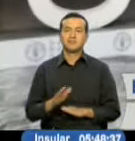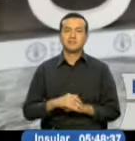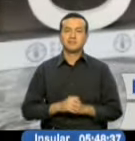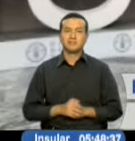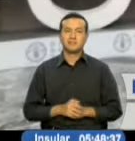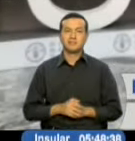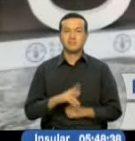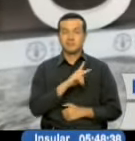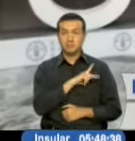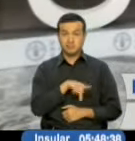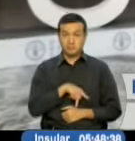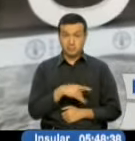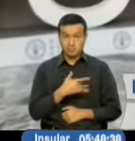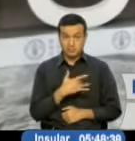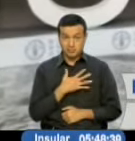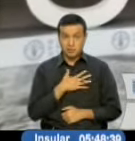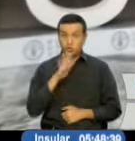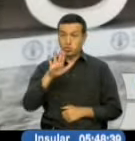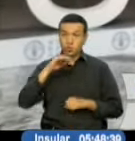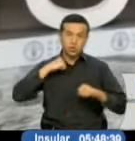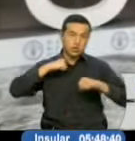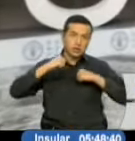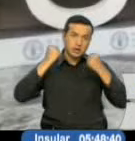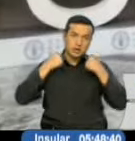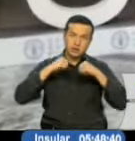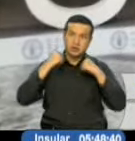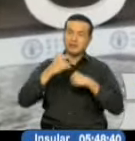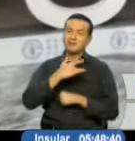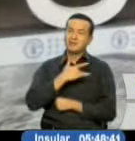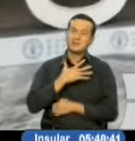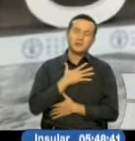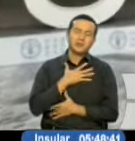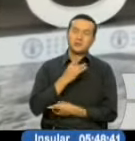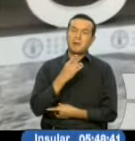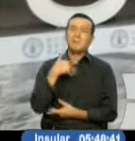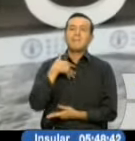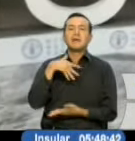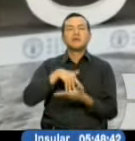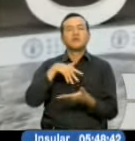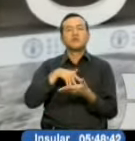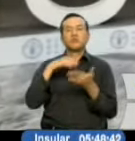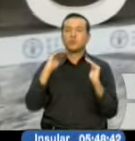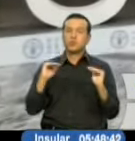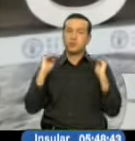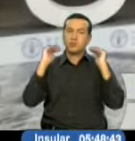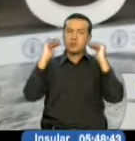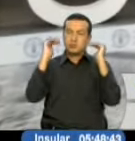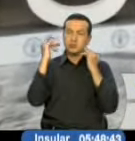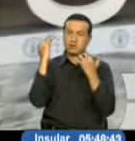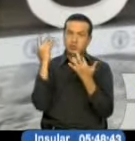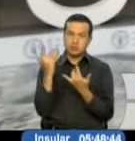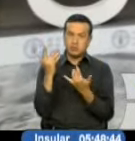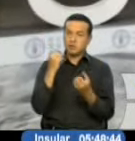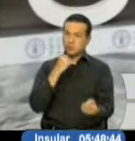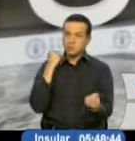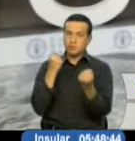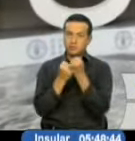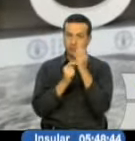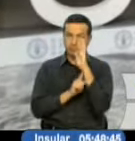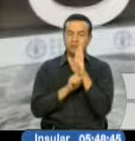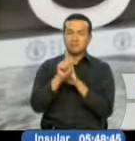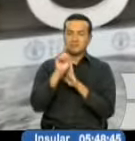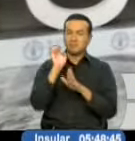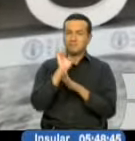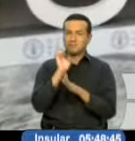En lo personal, su gestión me deja la mejor herencia, mis estudios de posgrado, y espero contribuir al desarrollo de